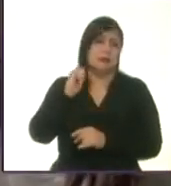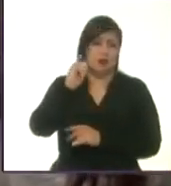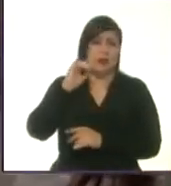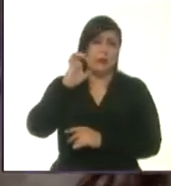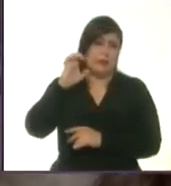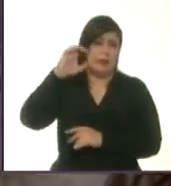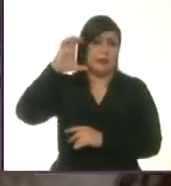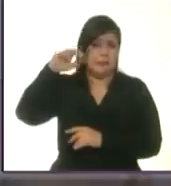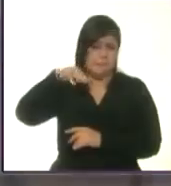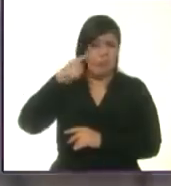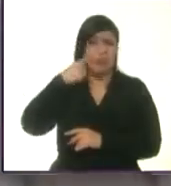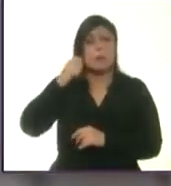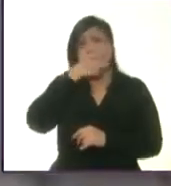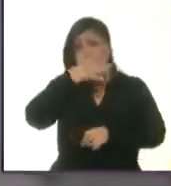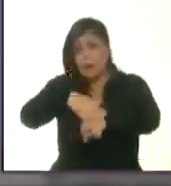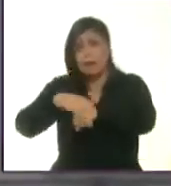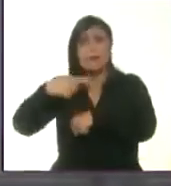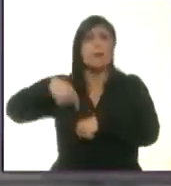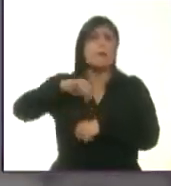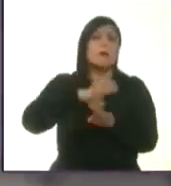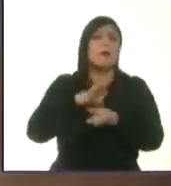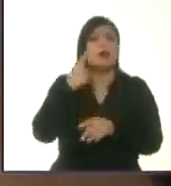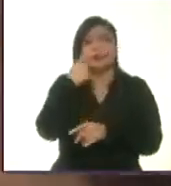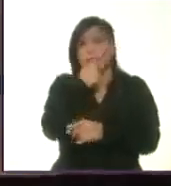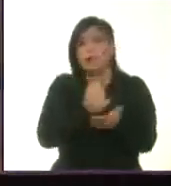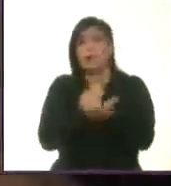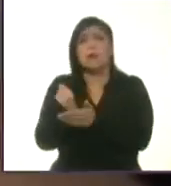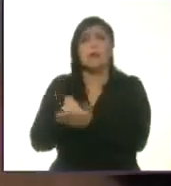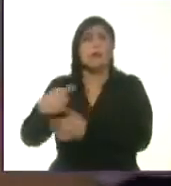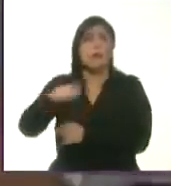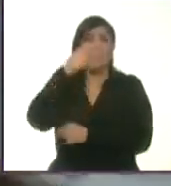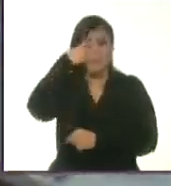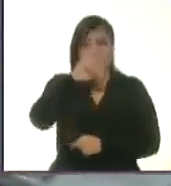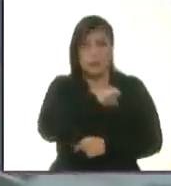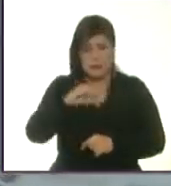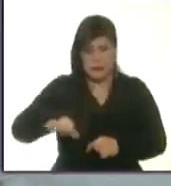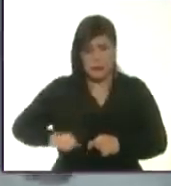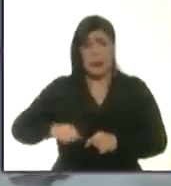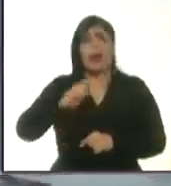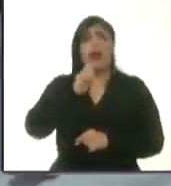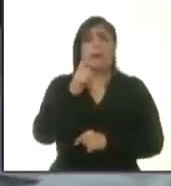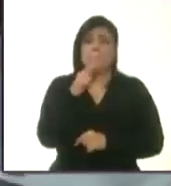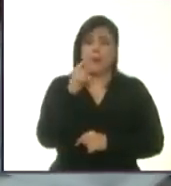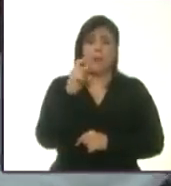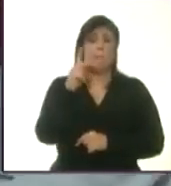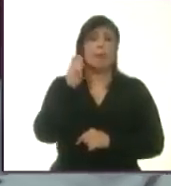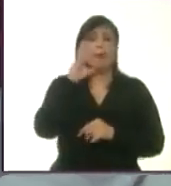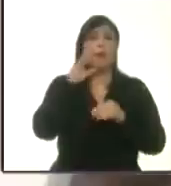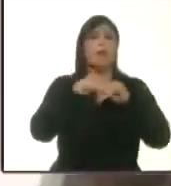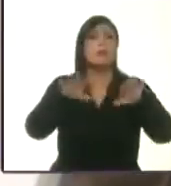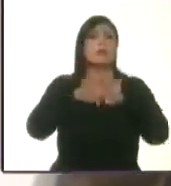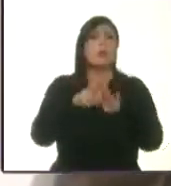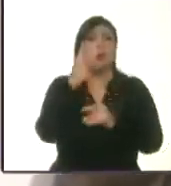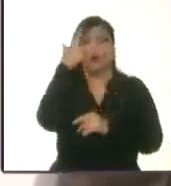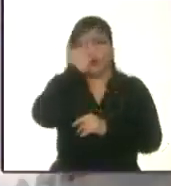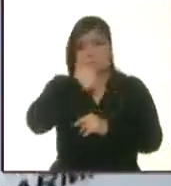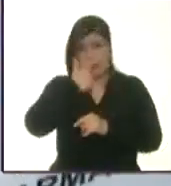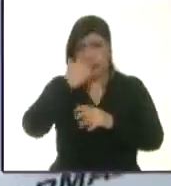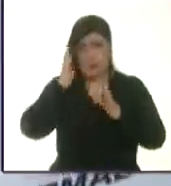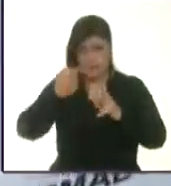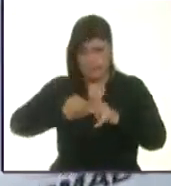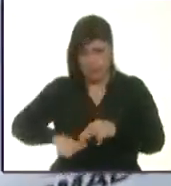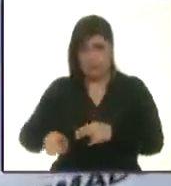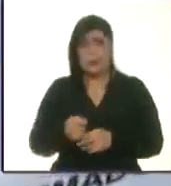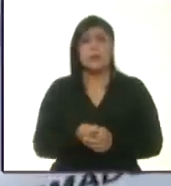informará sobre tendencias en la elección de alcaldía la difusión del prep comenzará desde las 8 de la noche